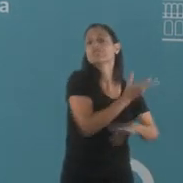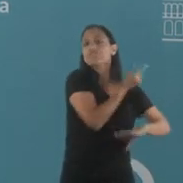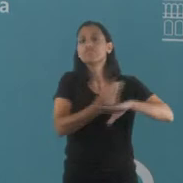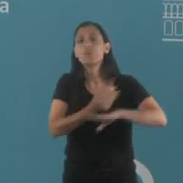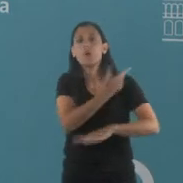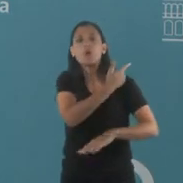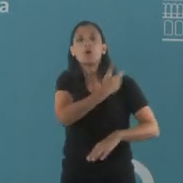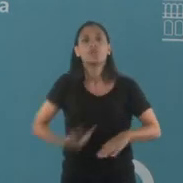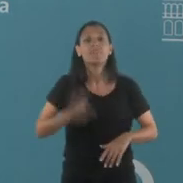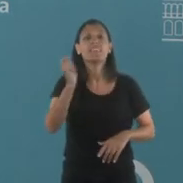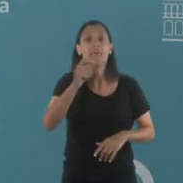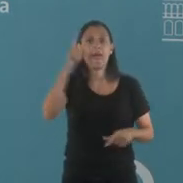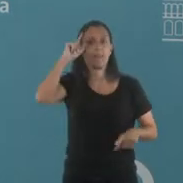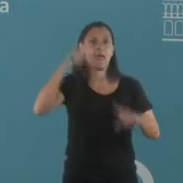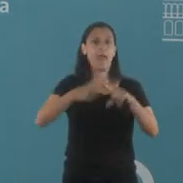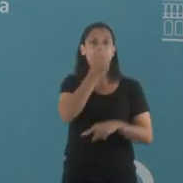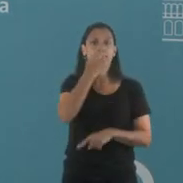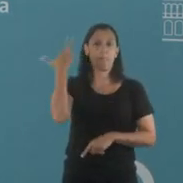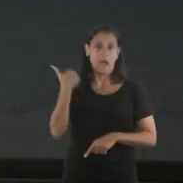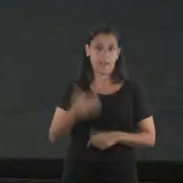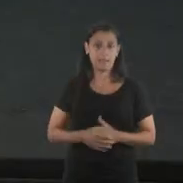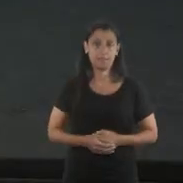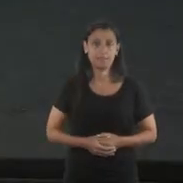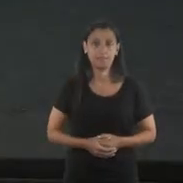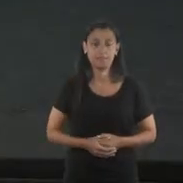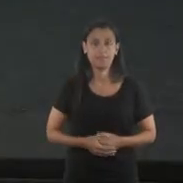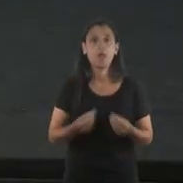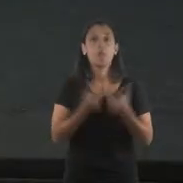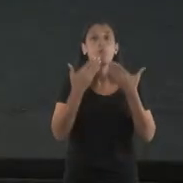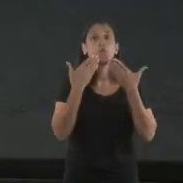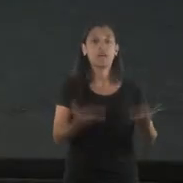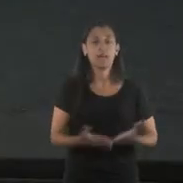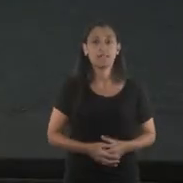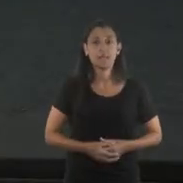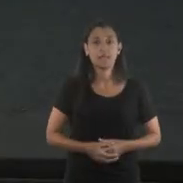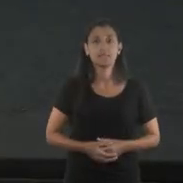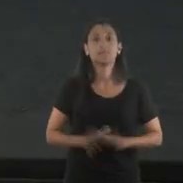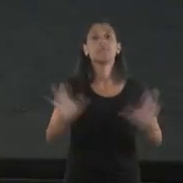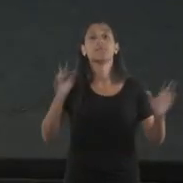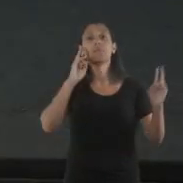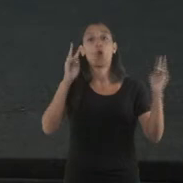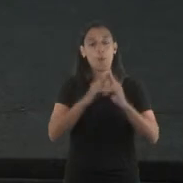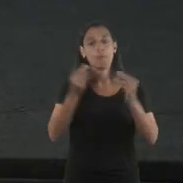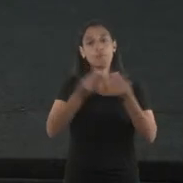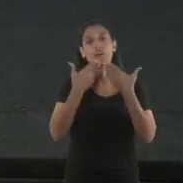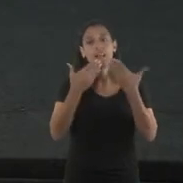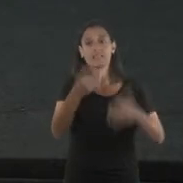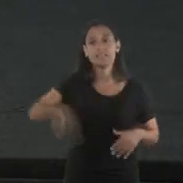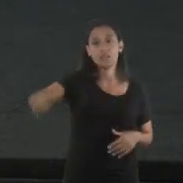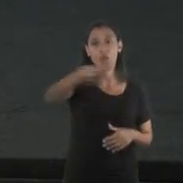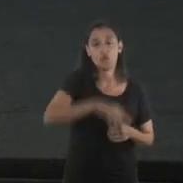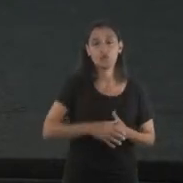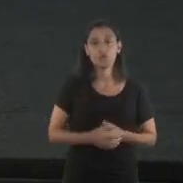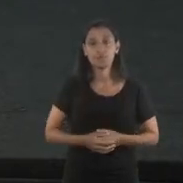popular hizo que tuviera que dar marcha atrás. Muchas gracias, Silvia. Hasta luego a todos y todas. Muchas gracias.